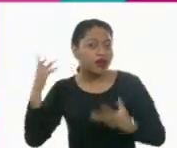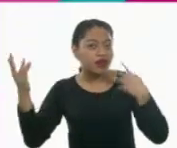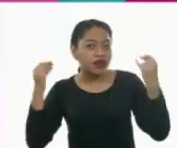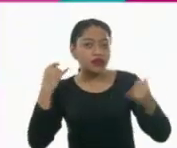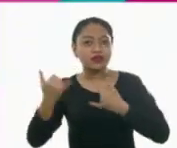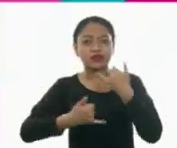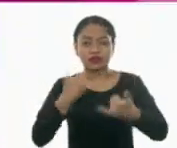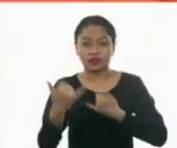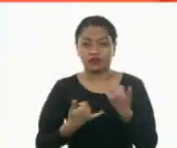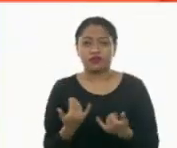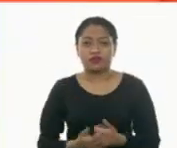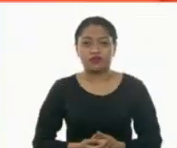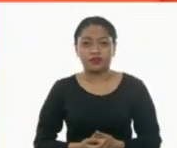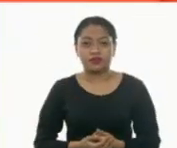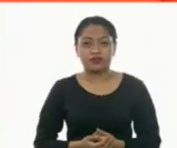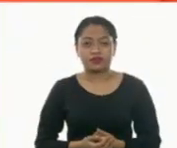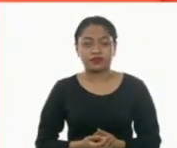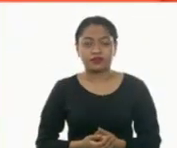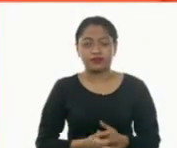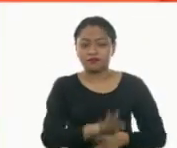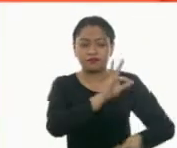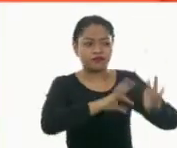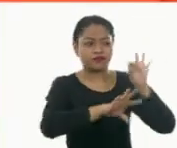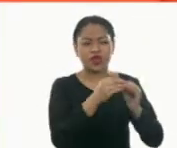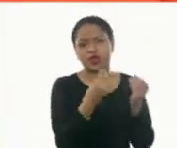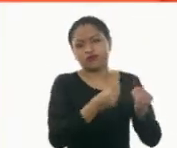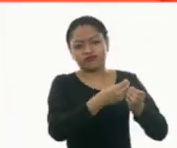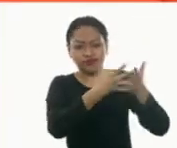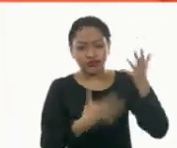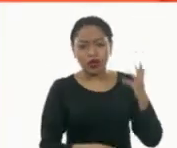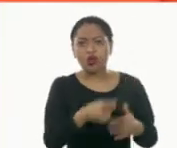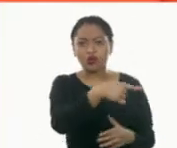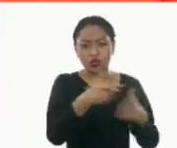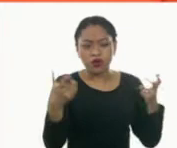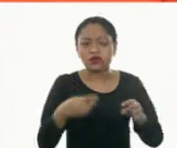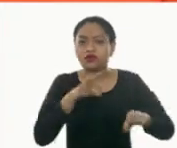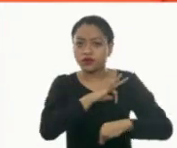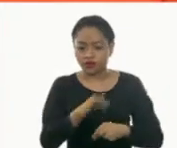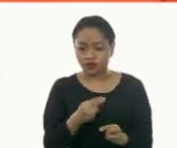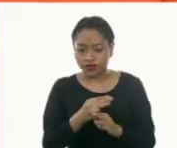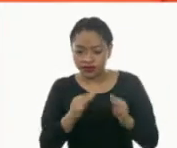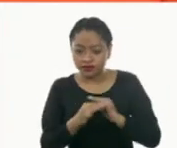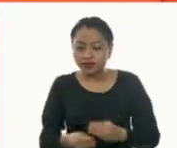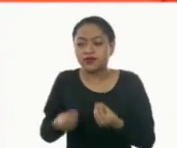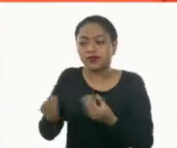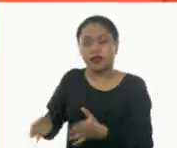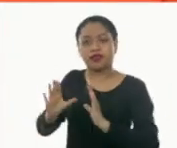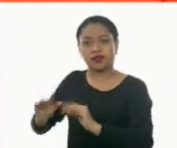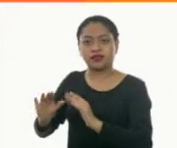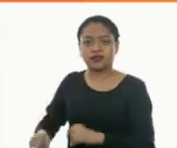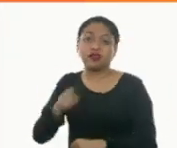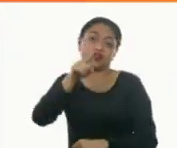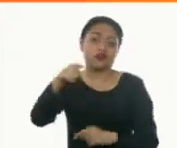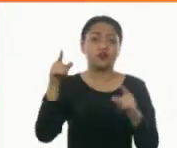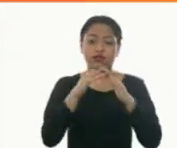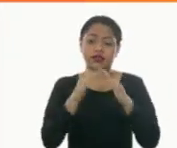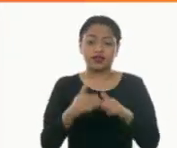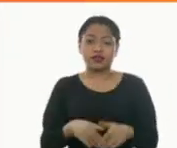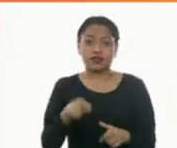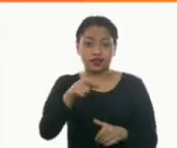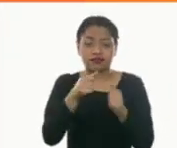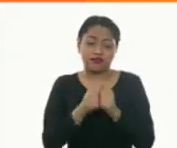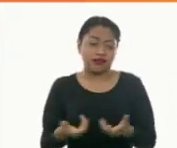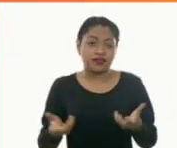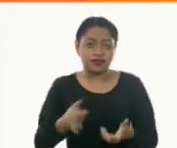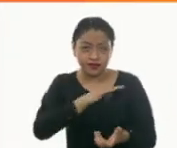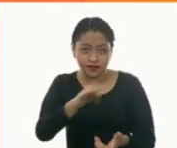auditivos, muchos ejemplos que podríamos hacer a manera de materiales están en casa. Pues